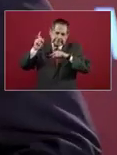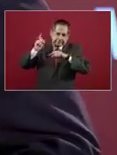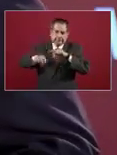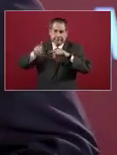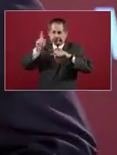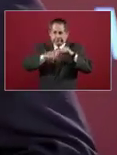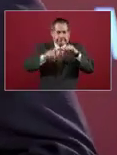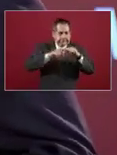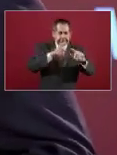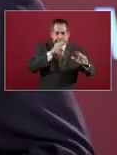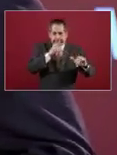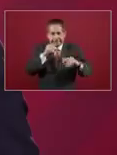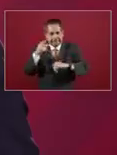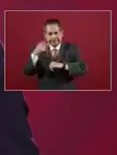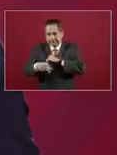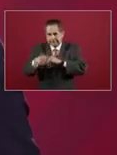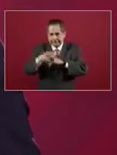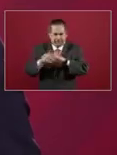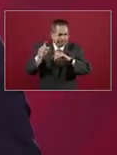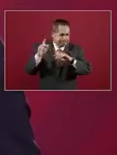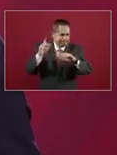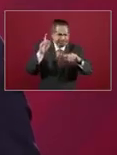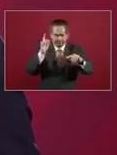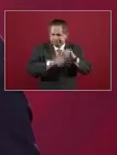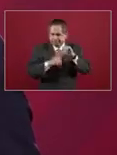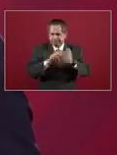pernicioso, lo más dañino,